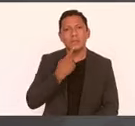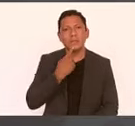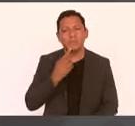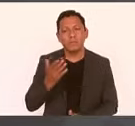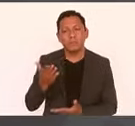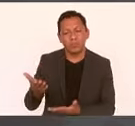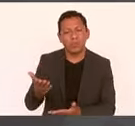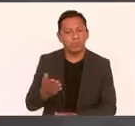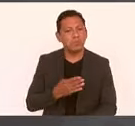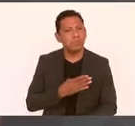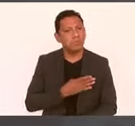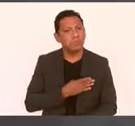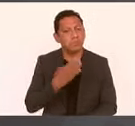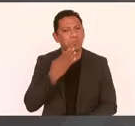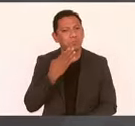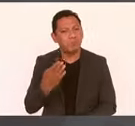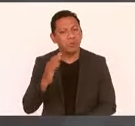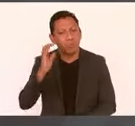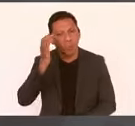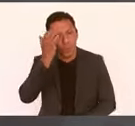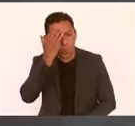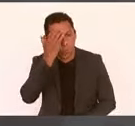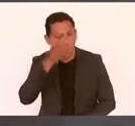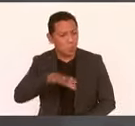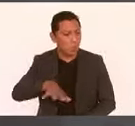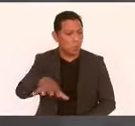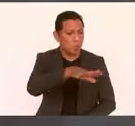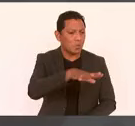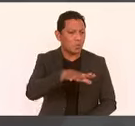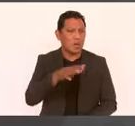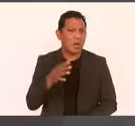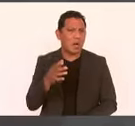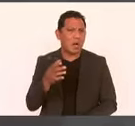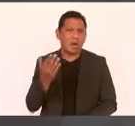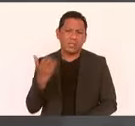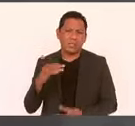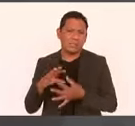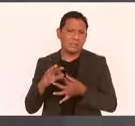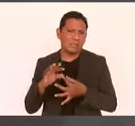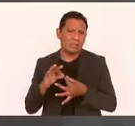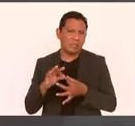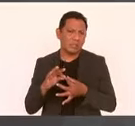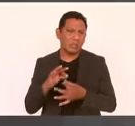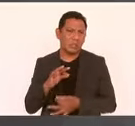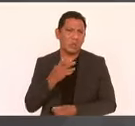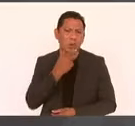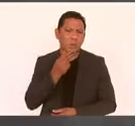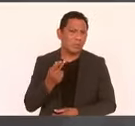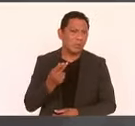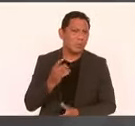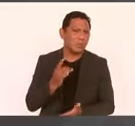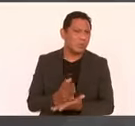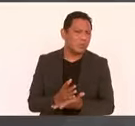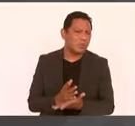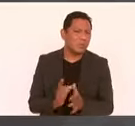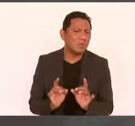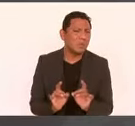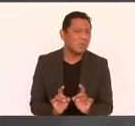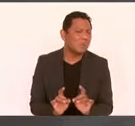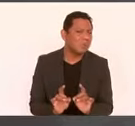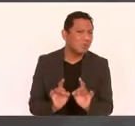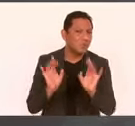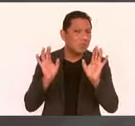López Obrador, lo conoce? Como decía alguna vez Santiago Posteguillo, solo en el peor de los